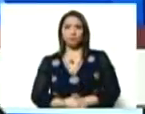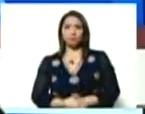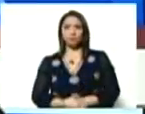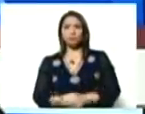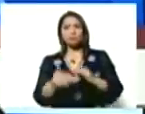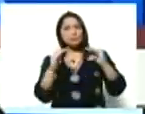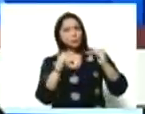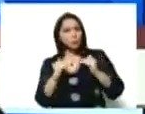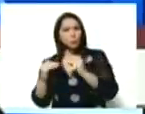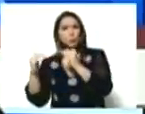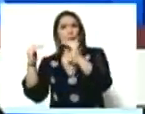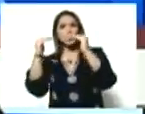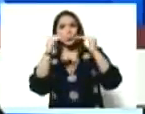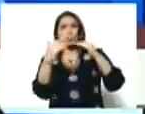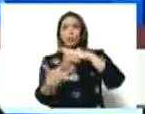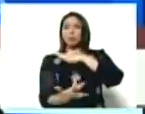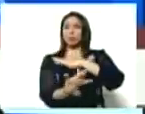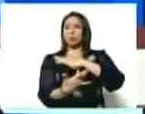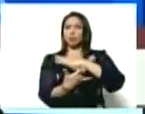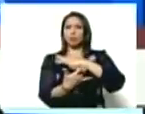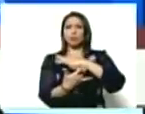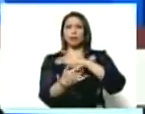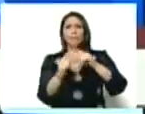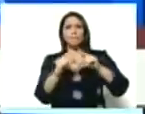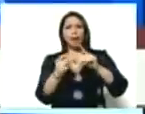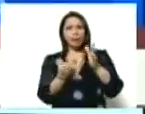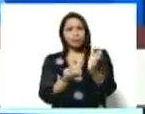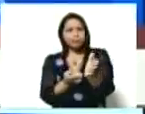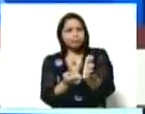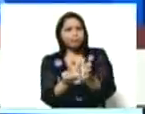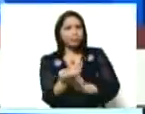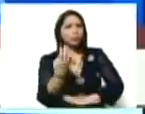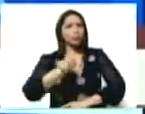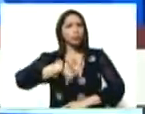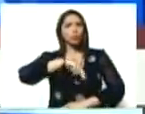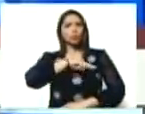de la tecnología, para evolucionar, como lo hemos venido haciendo